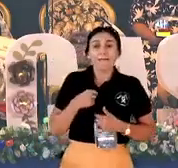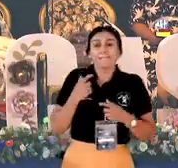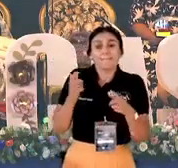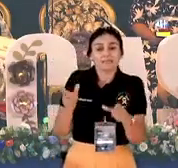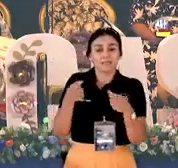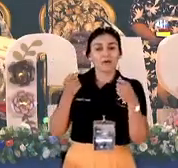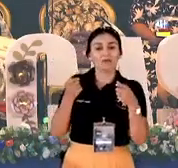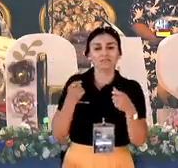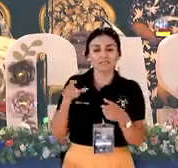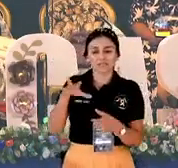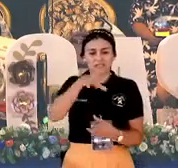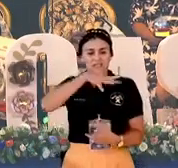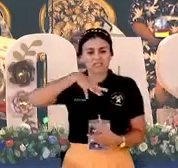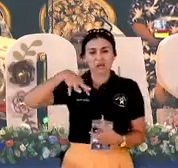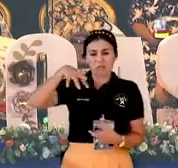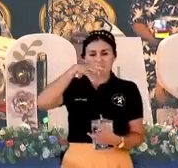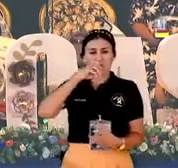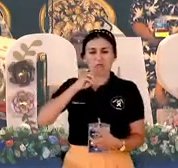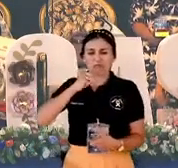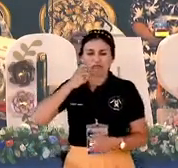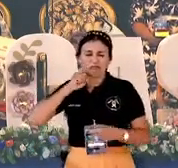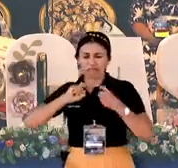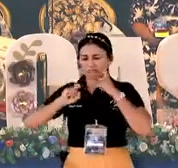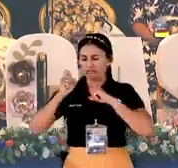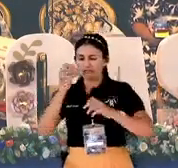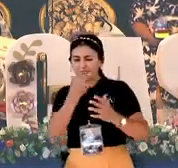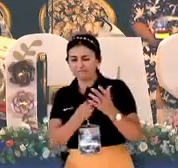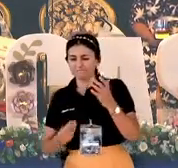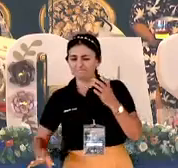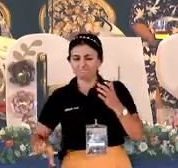mundo entero, él lavó nuestros pecados del día que nos